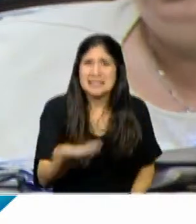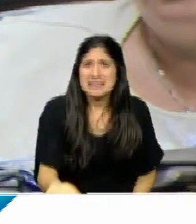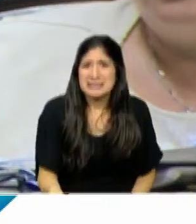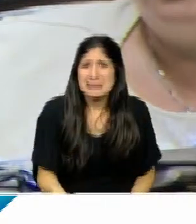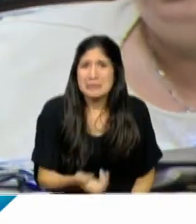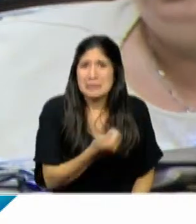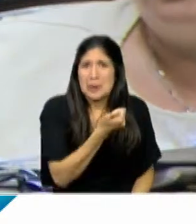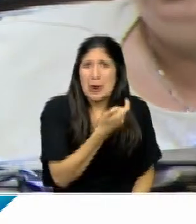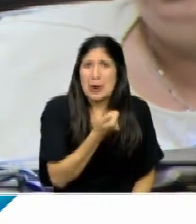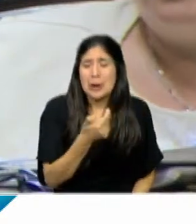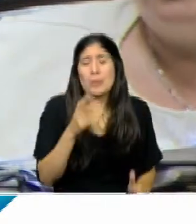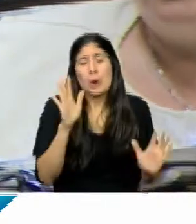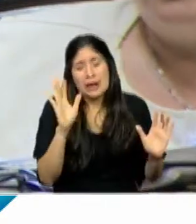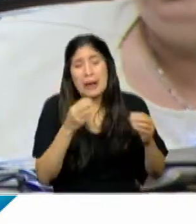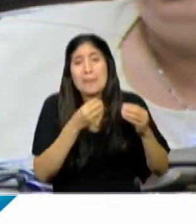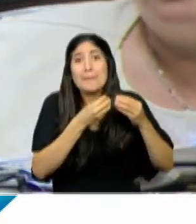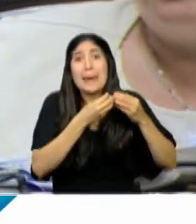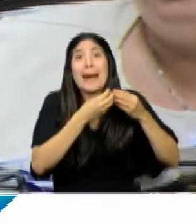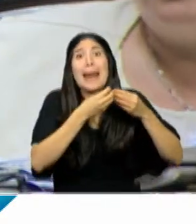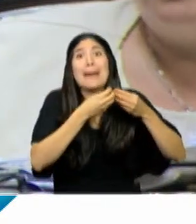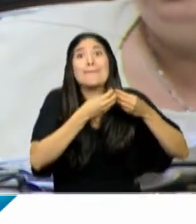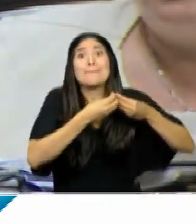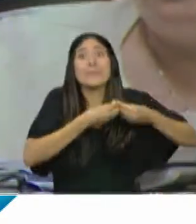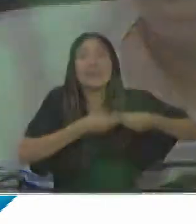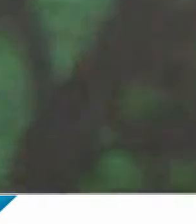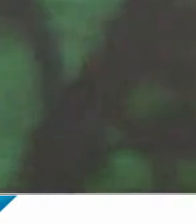bien, es un punto de partida.